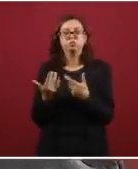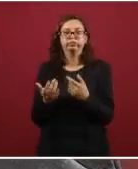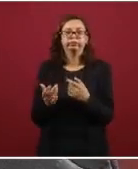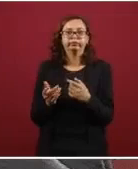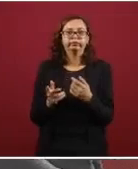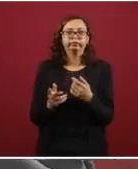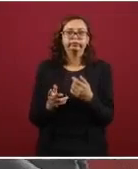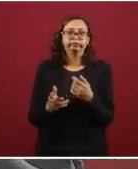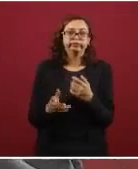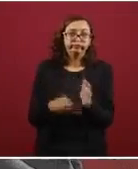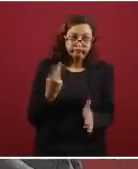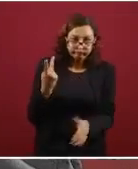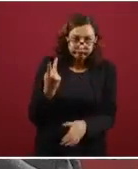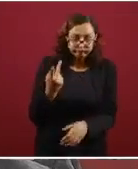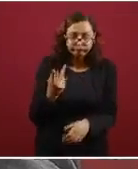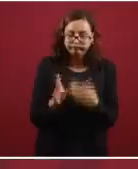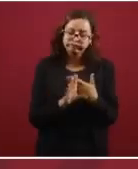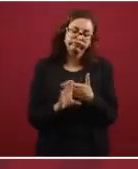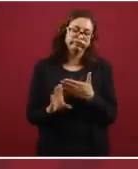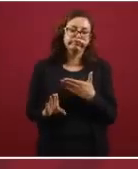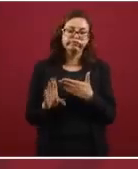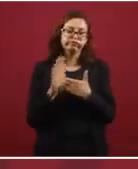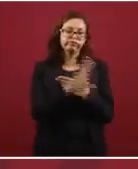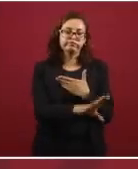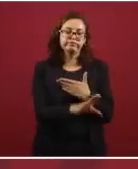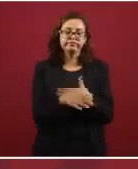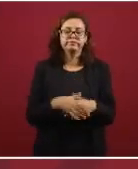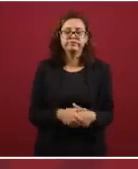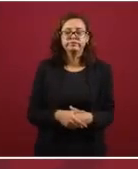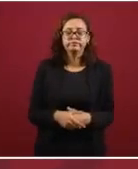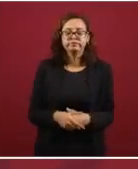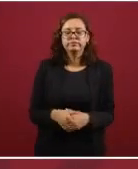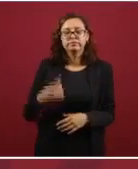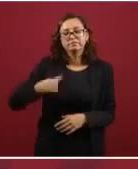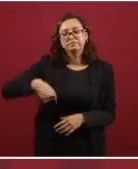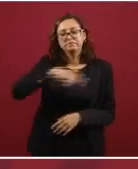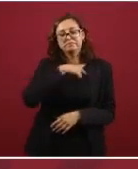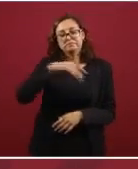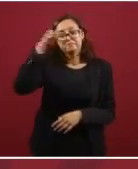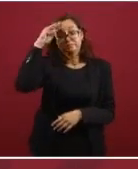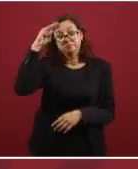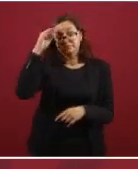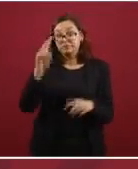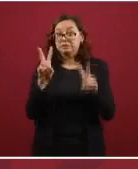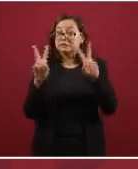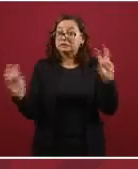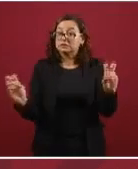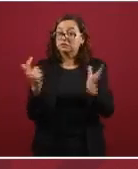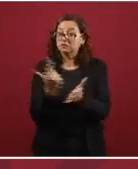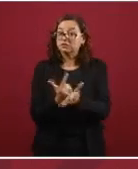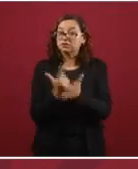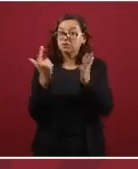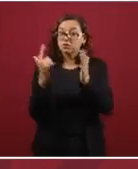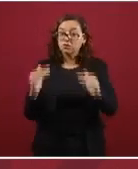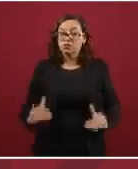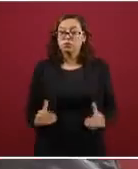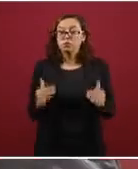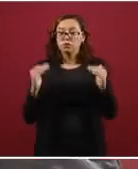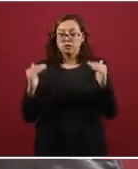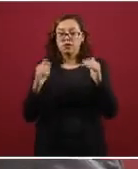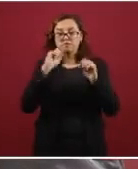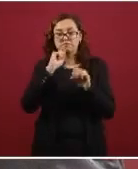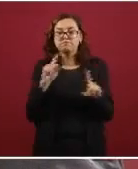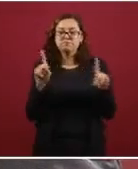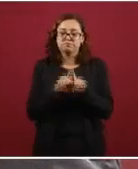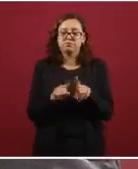estos eventos. Entonces, consideramos que es un asunto mayor y así lo ha considerado también